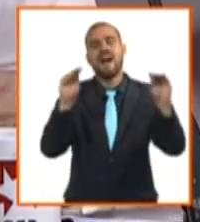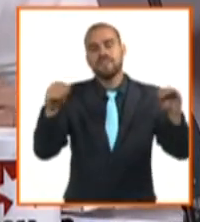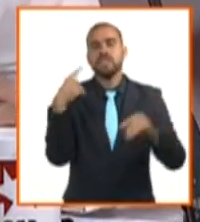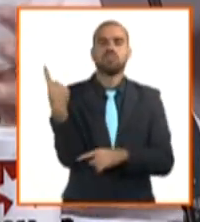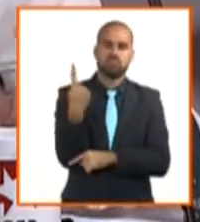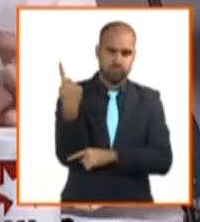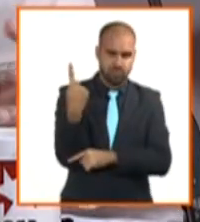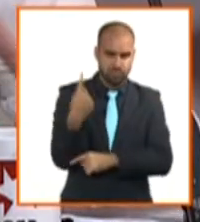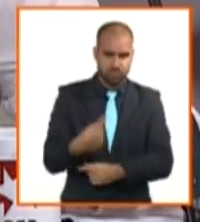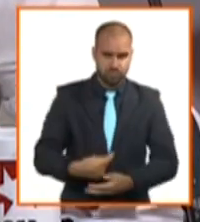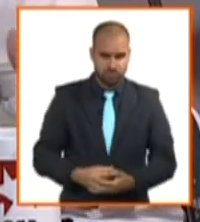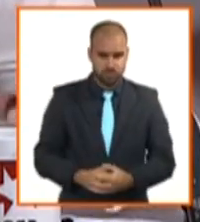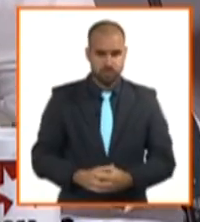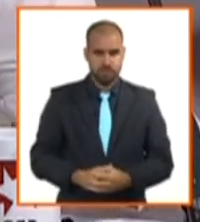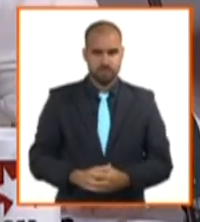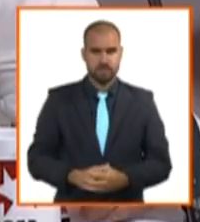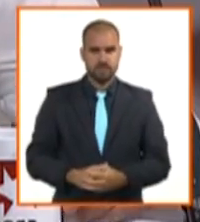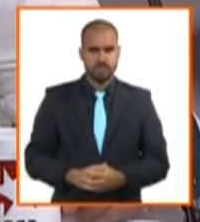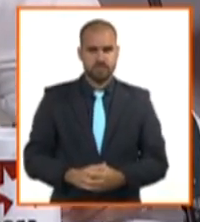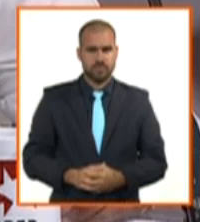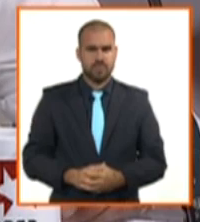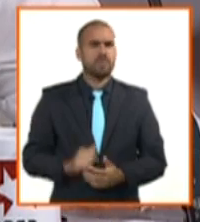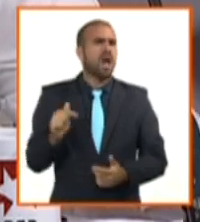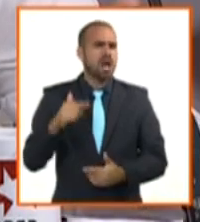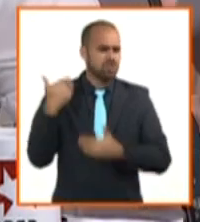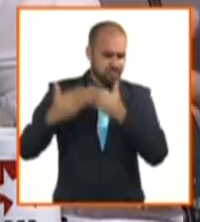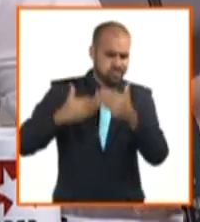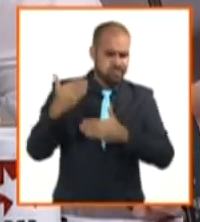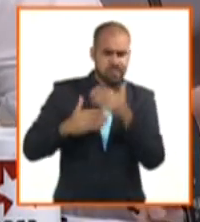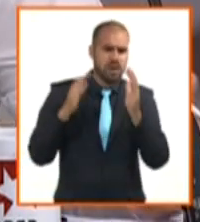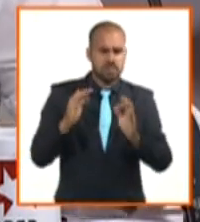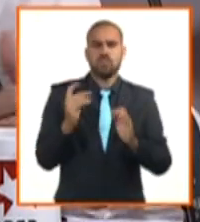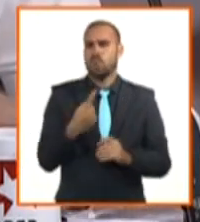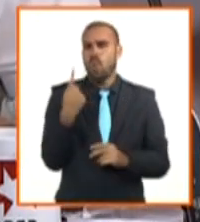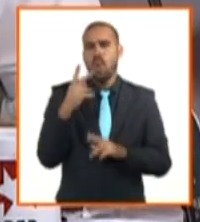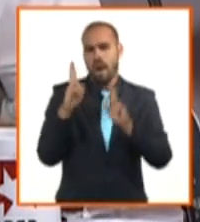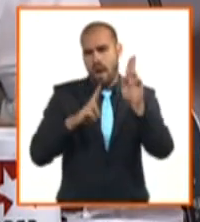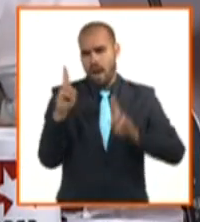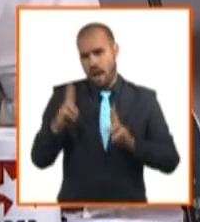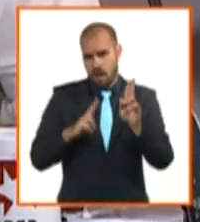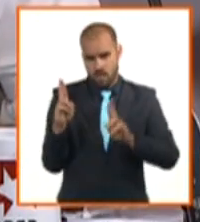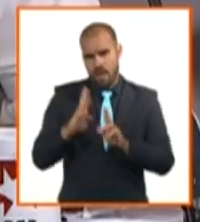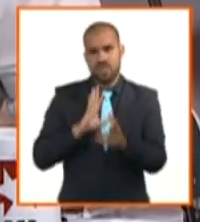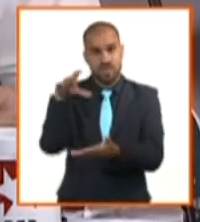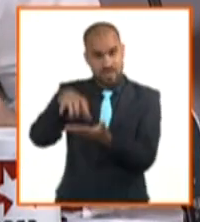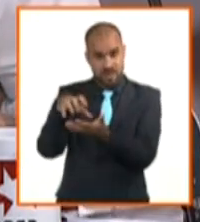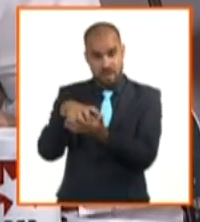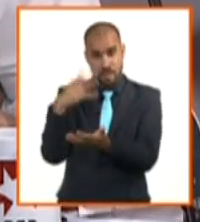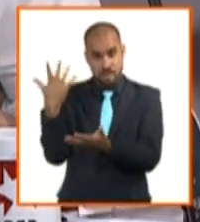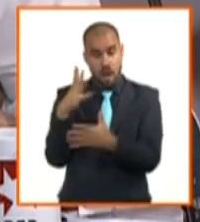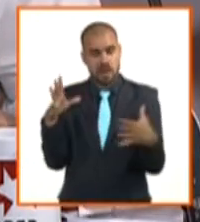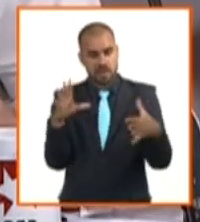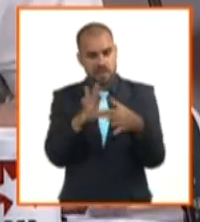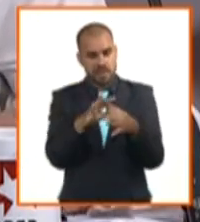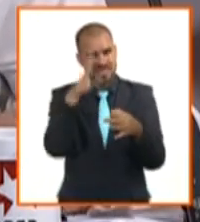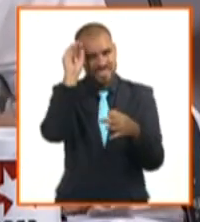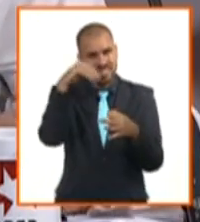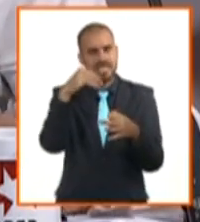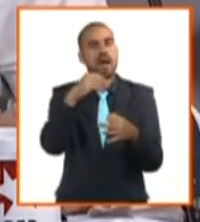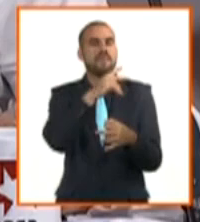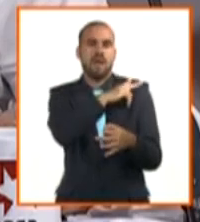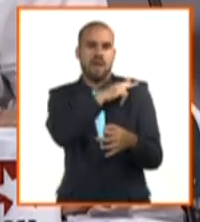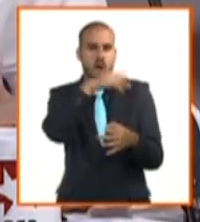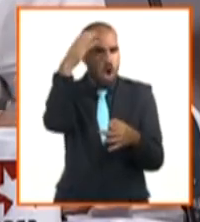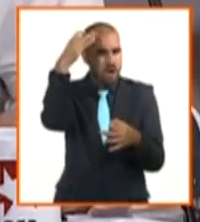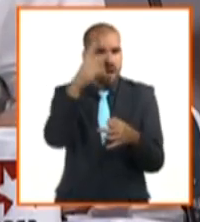corresponde esto es todo un procedimiento que además tenemos acordado el instituto de meteorología con el estado mayor nacional de la defensa civil que en